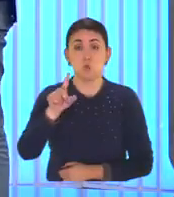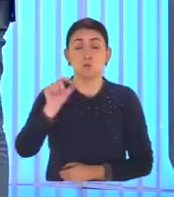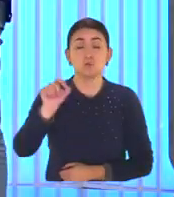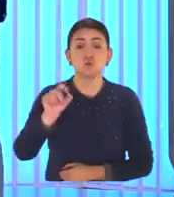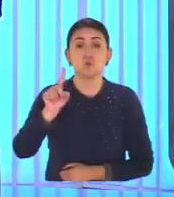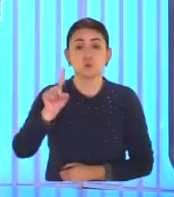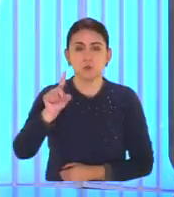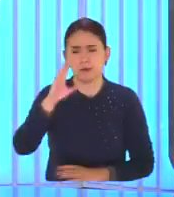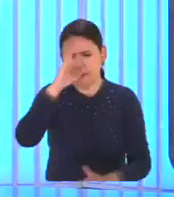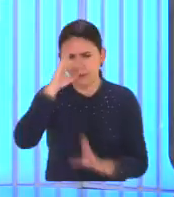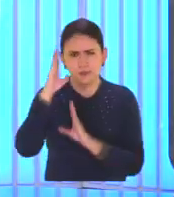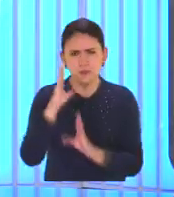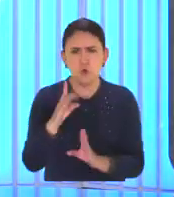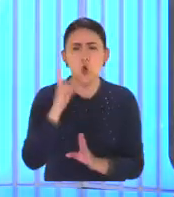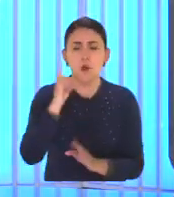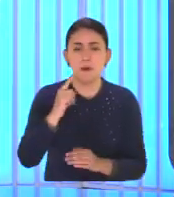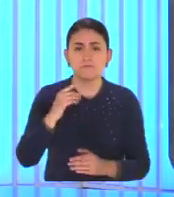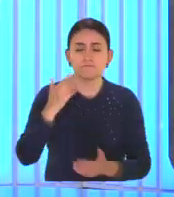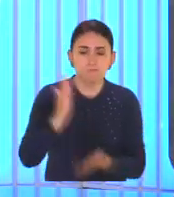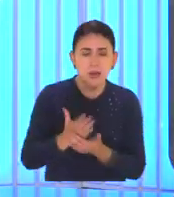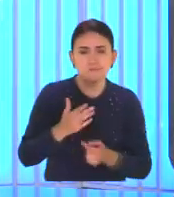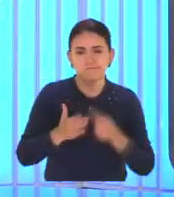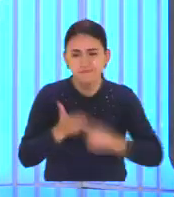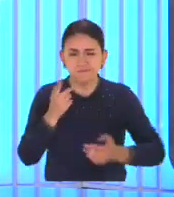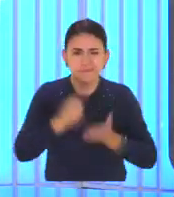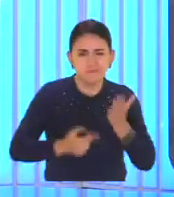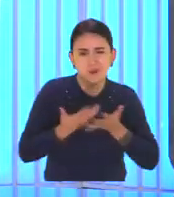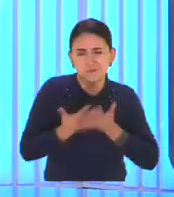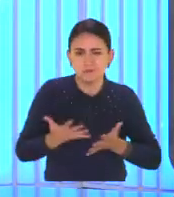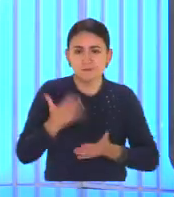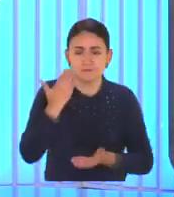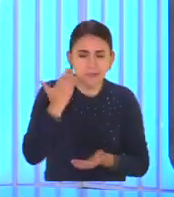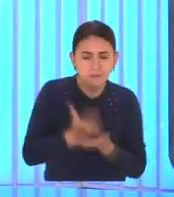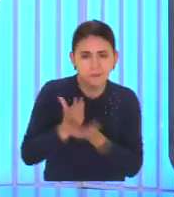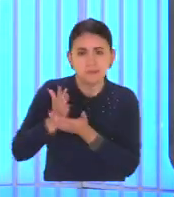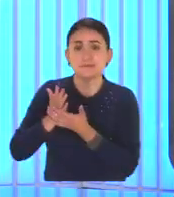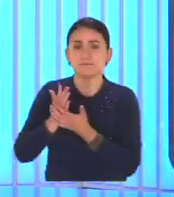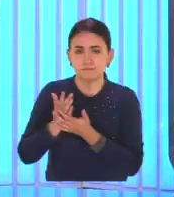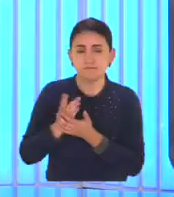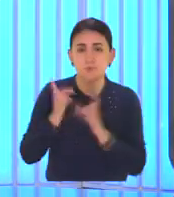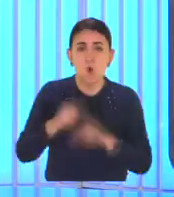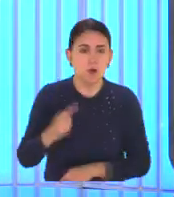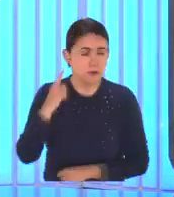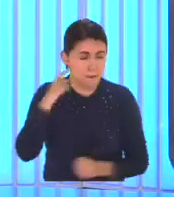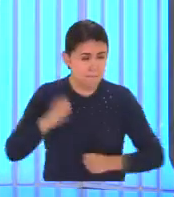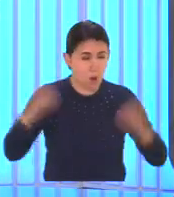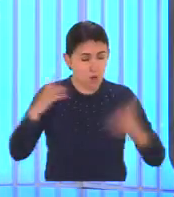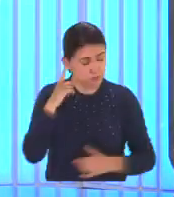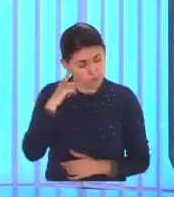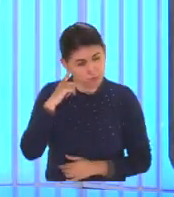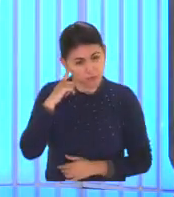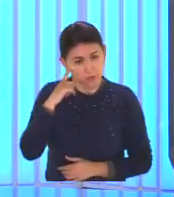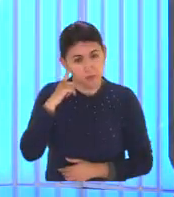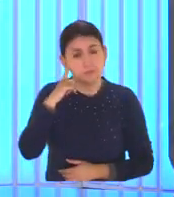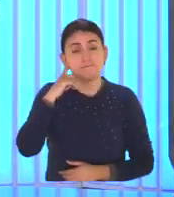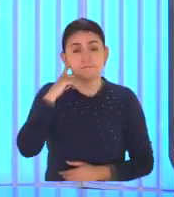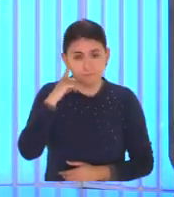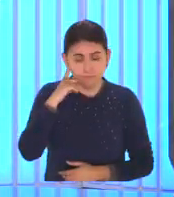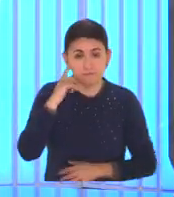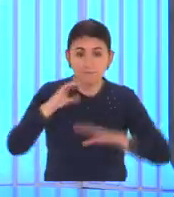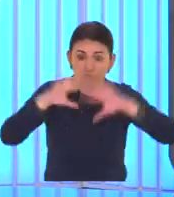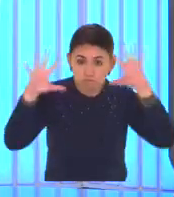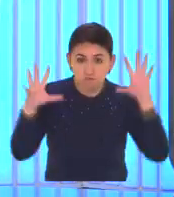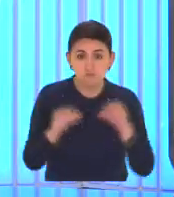62.1% fue atendido por laceración, el 2.6% tiene daños auditivos. Quemados en el país, en total,